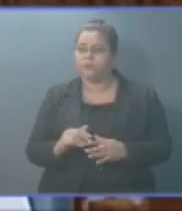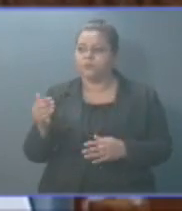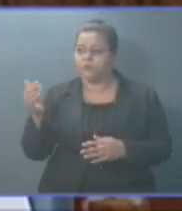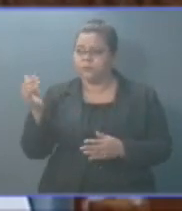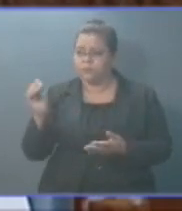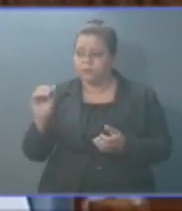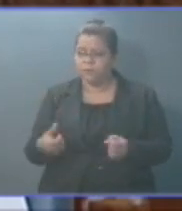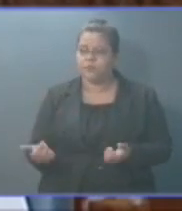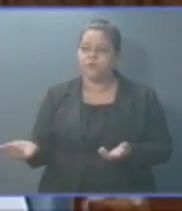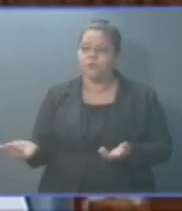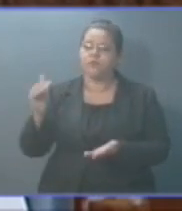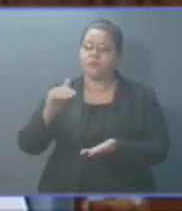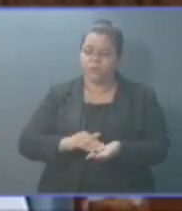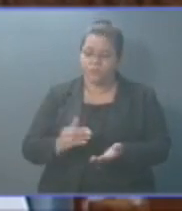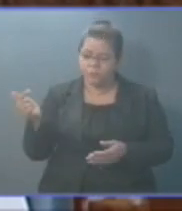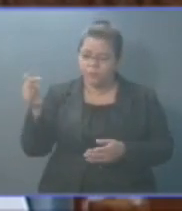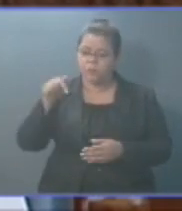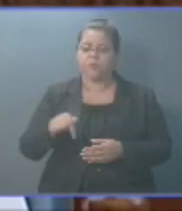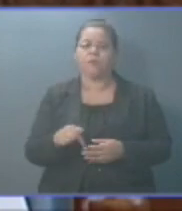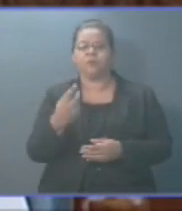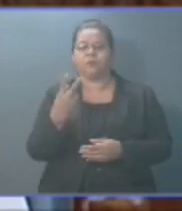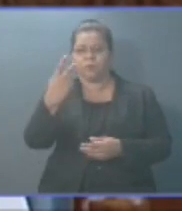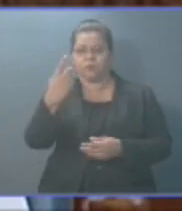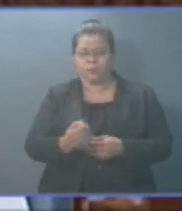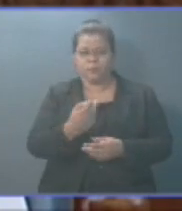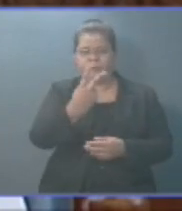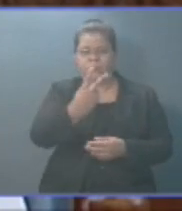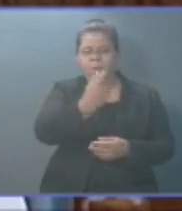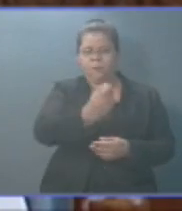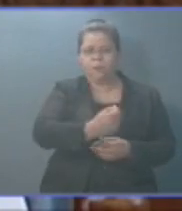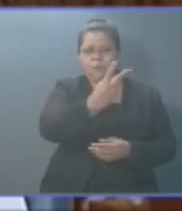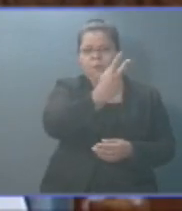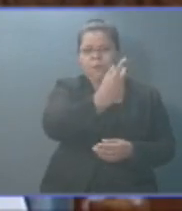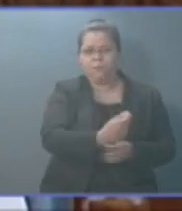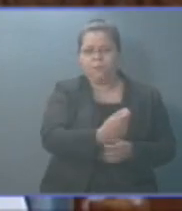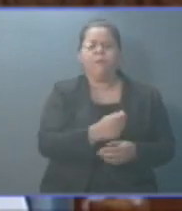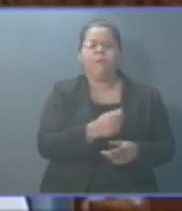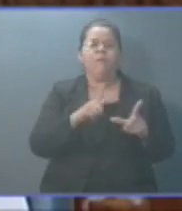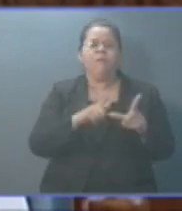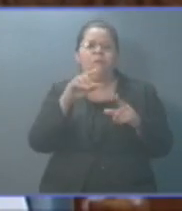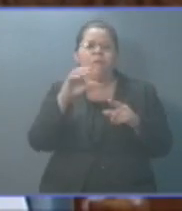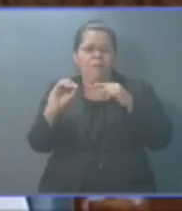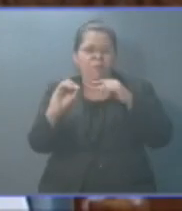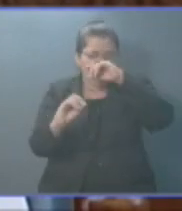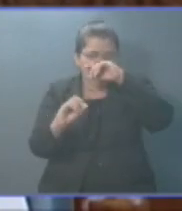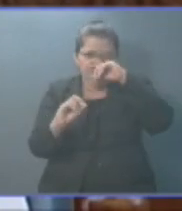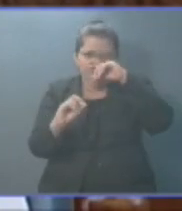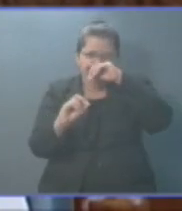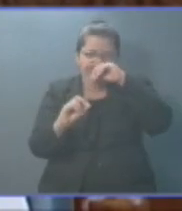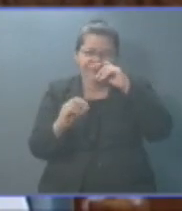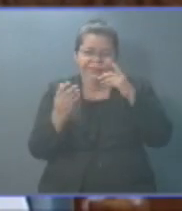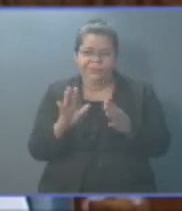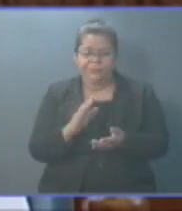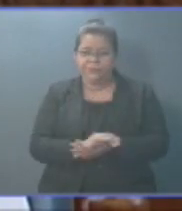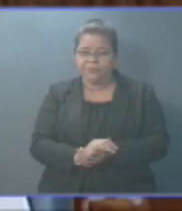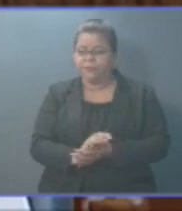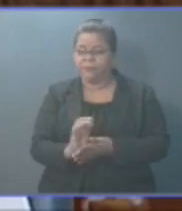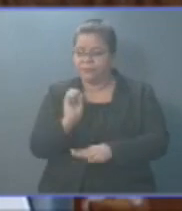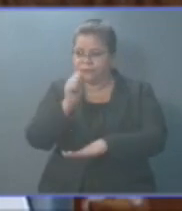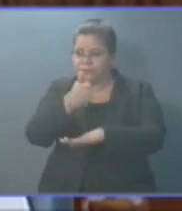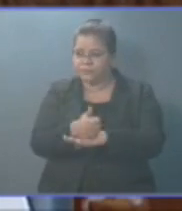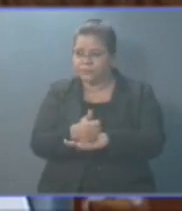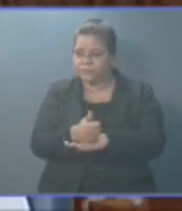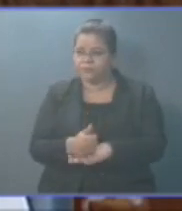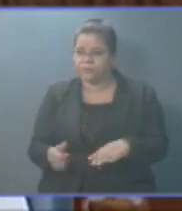actualizará cada 2 meses. Y literal O, que se haya creado